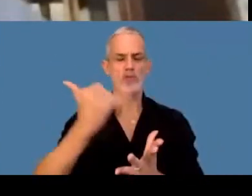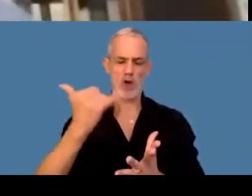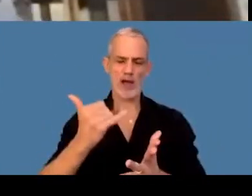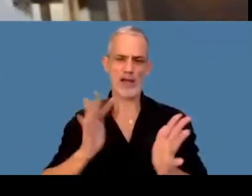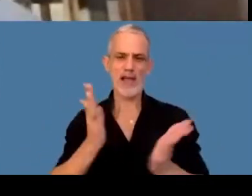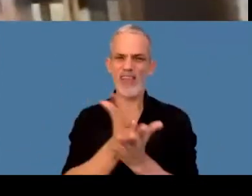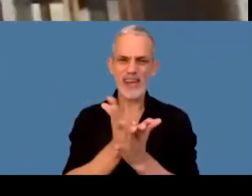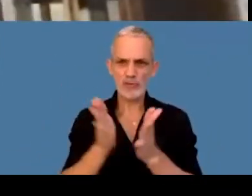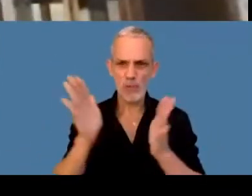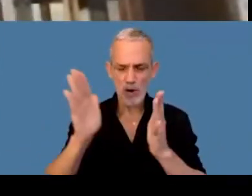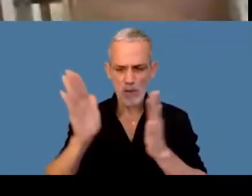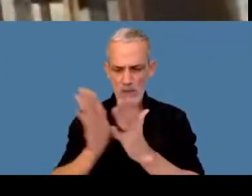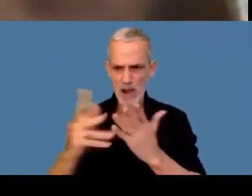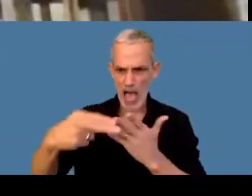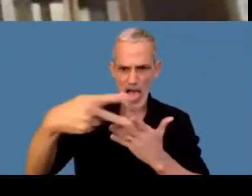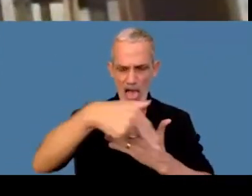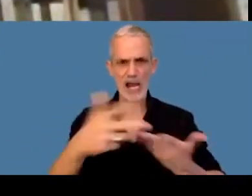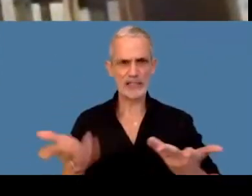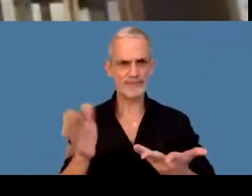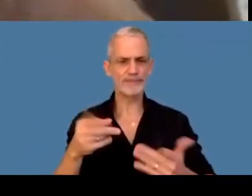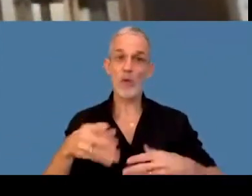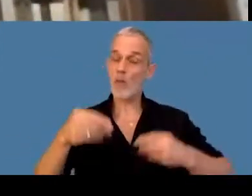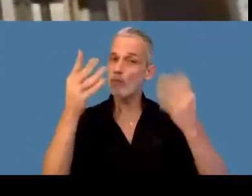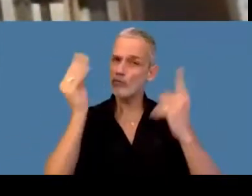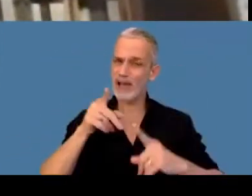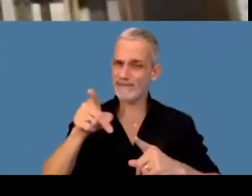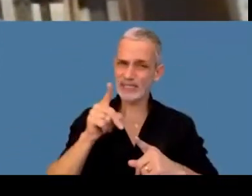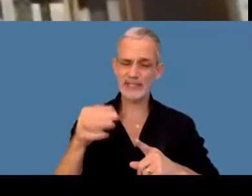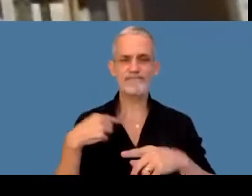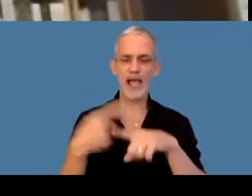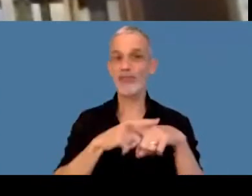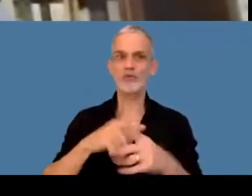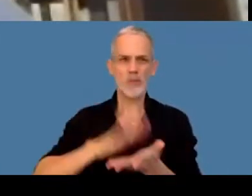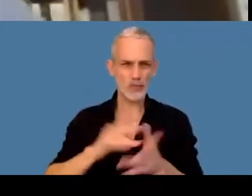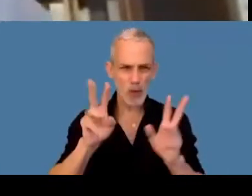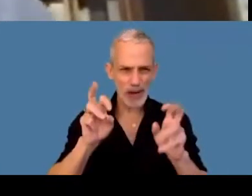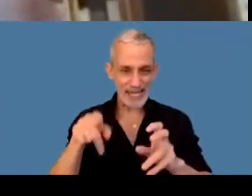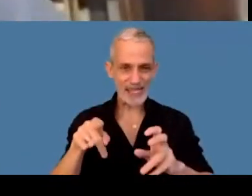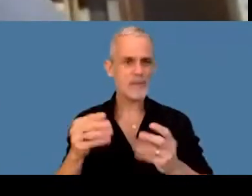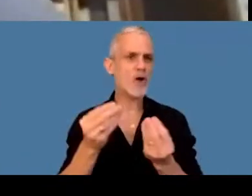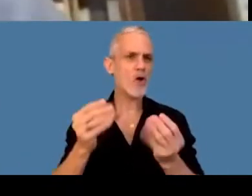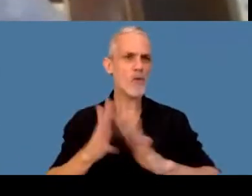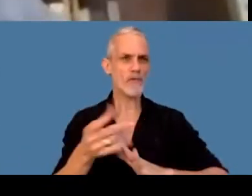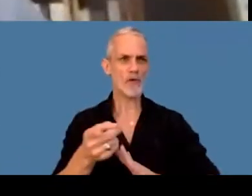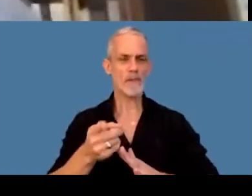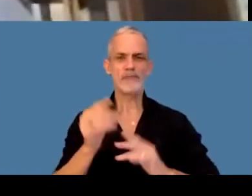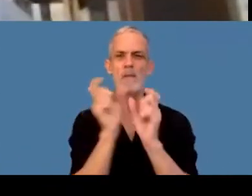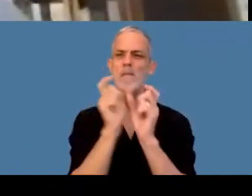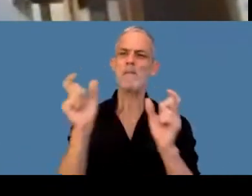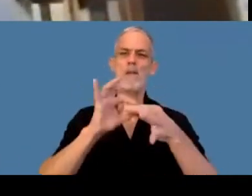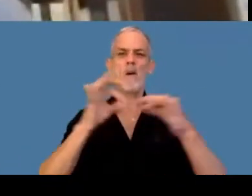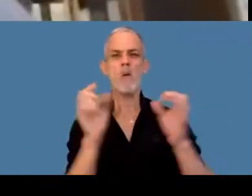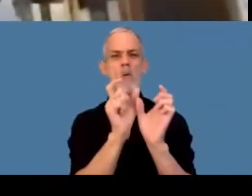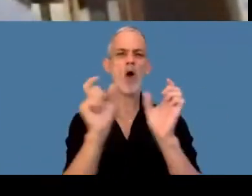más, estamos con un problema porque muchas veces cuando discutimos esto, lo hacemos con una gramática, con un